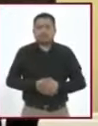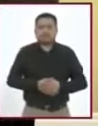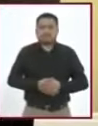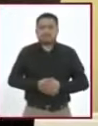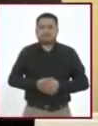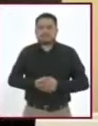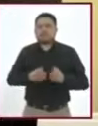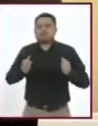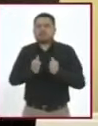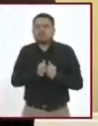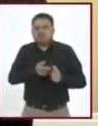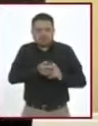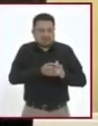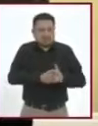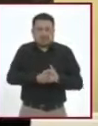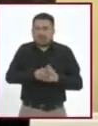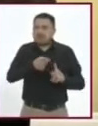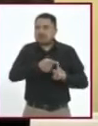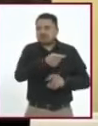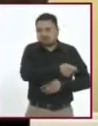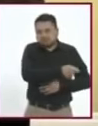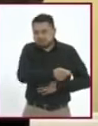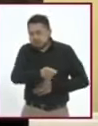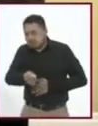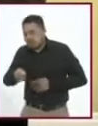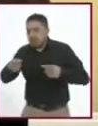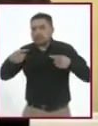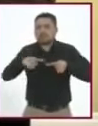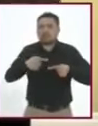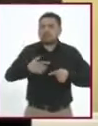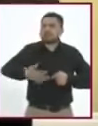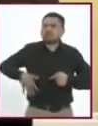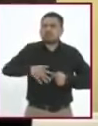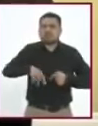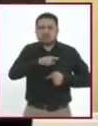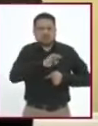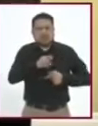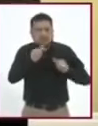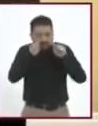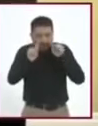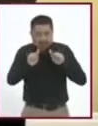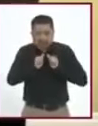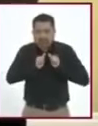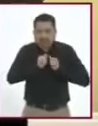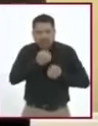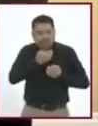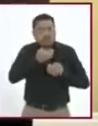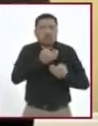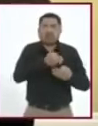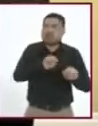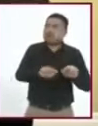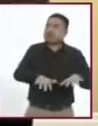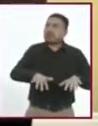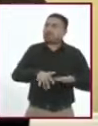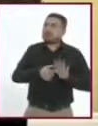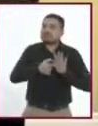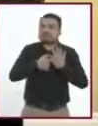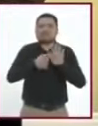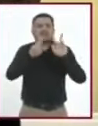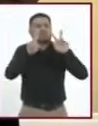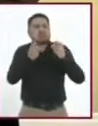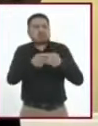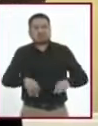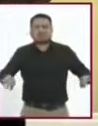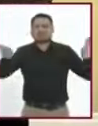la introducción se saluda al público, se busca llamar su atención, se presenta el tema principal y los objetivos de